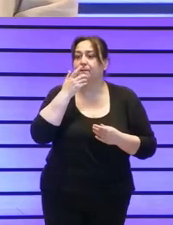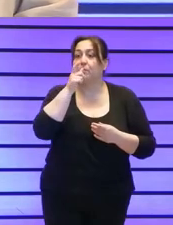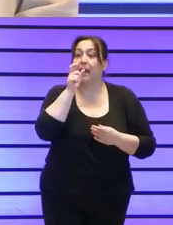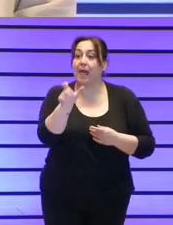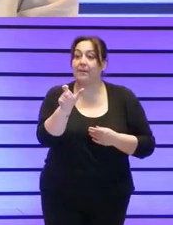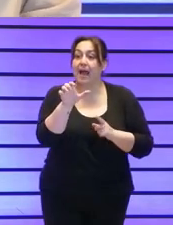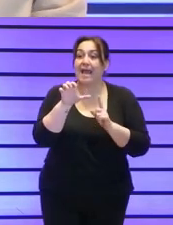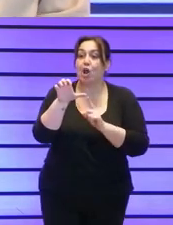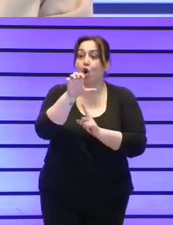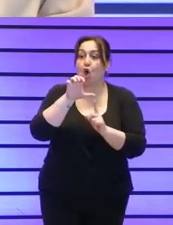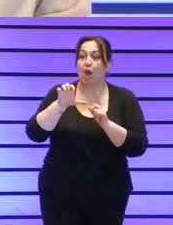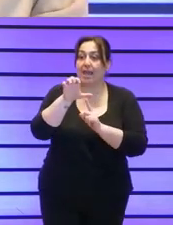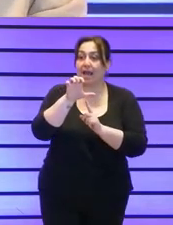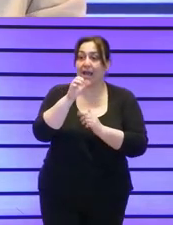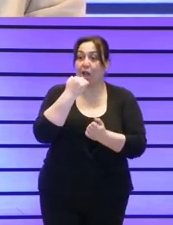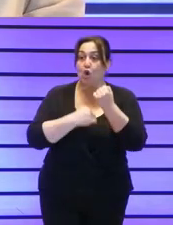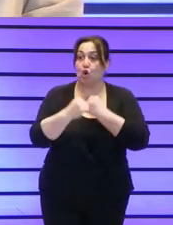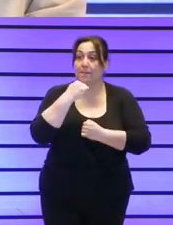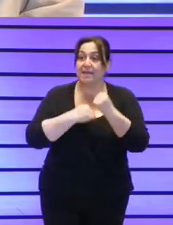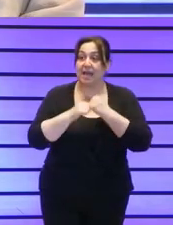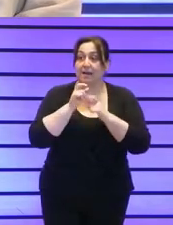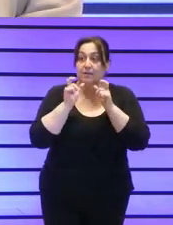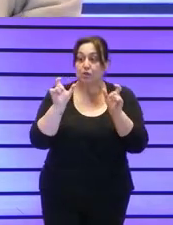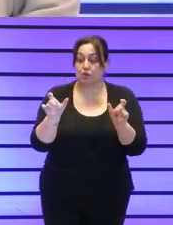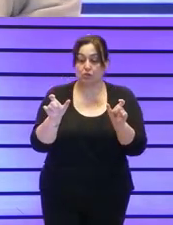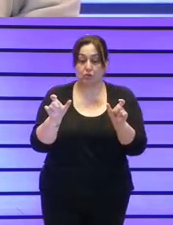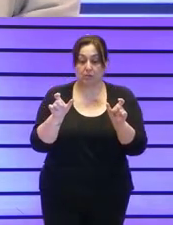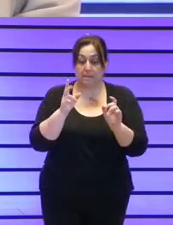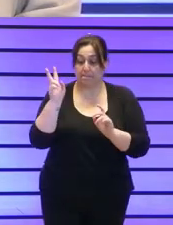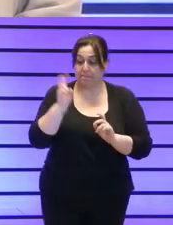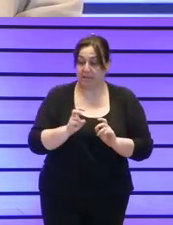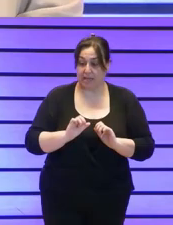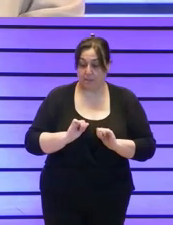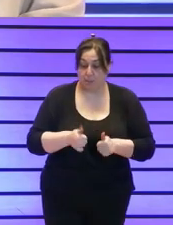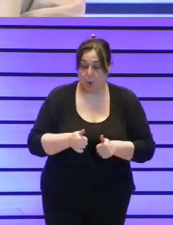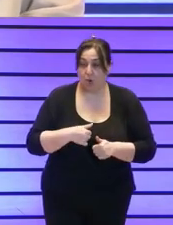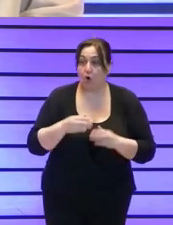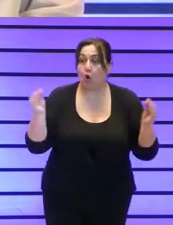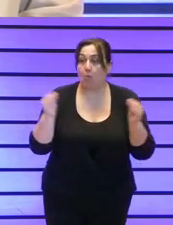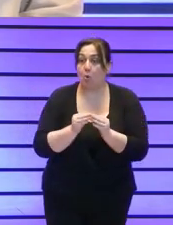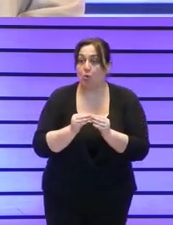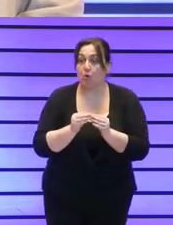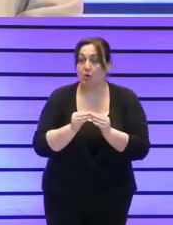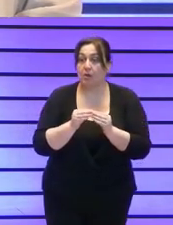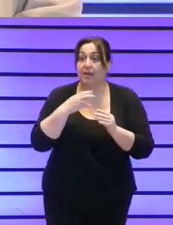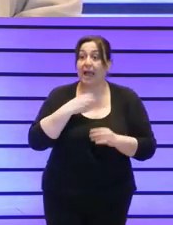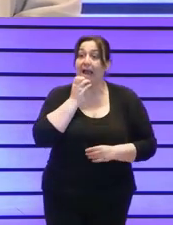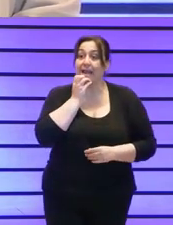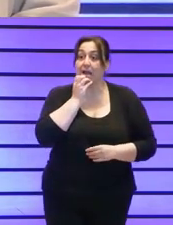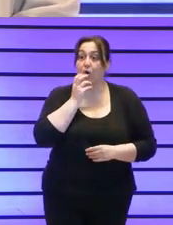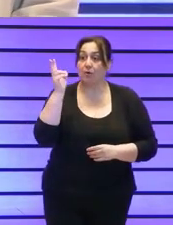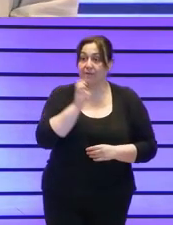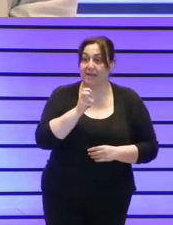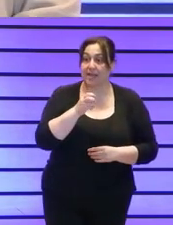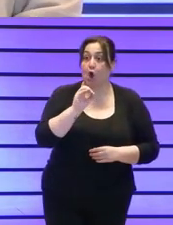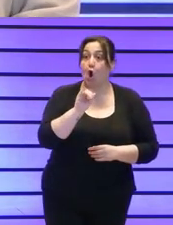palabra ecología y la palabra economía tienen una raíz común, que es griego, que es oikos, que